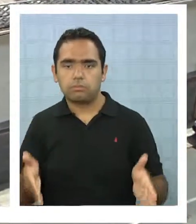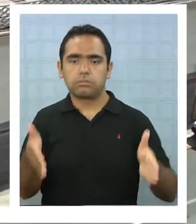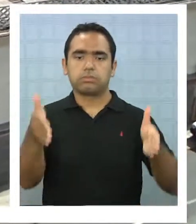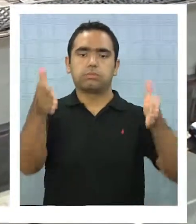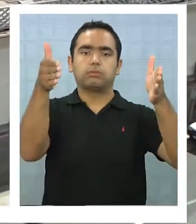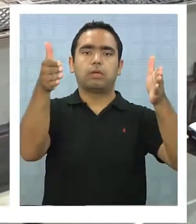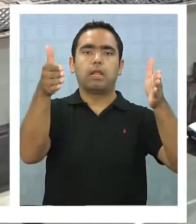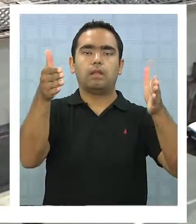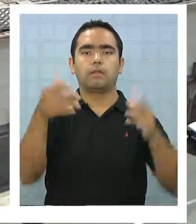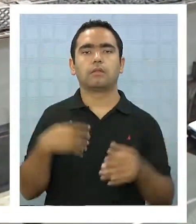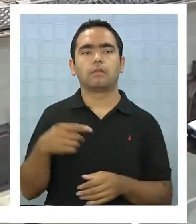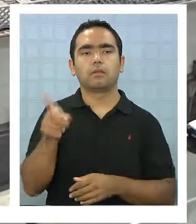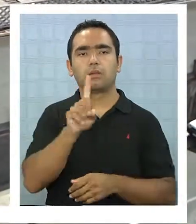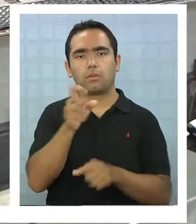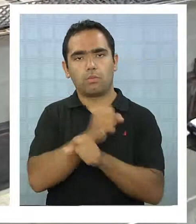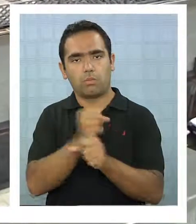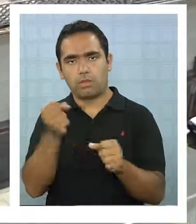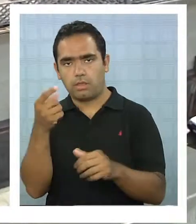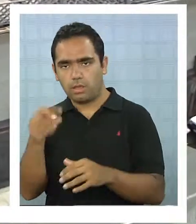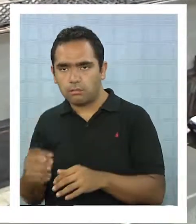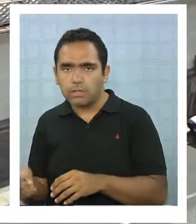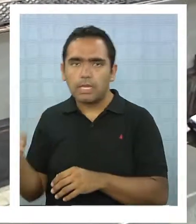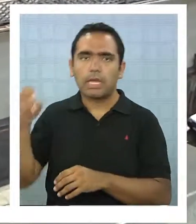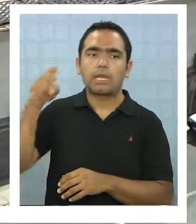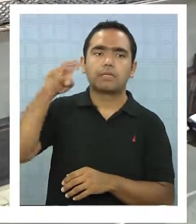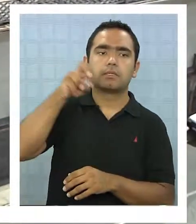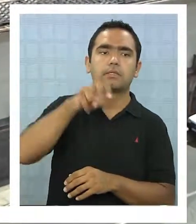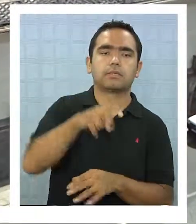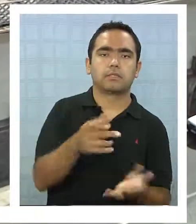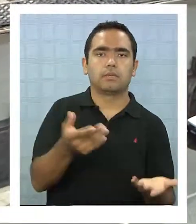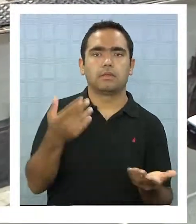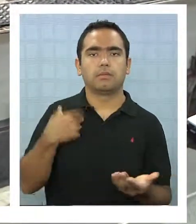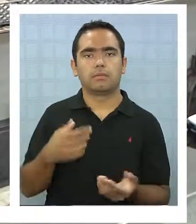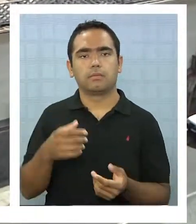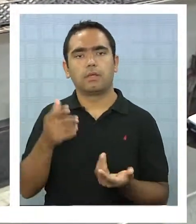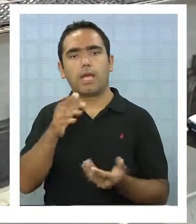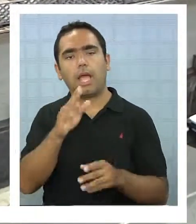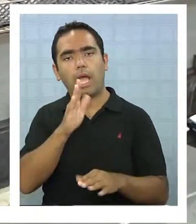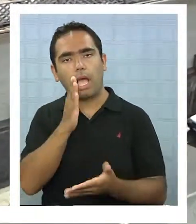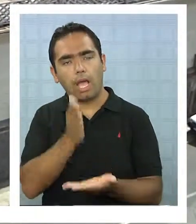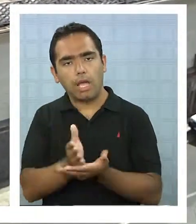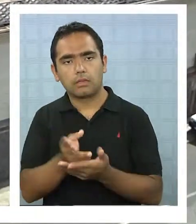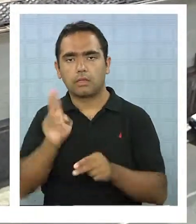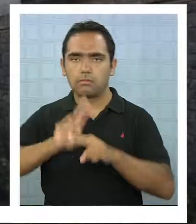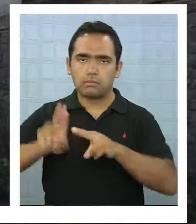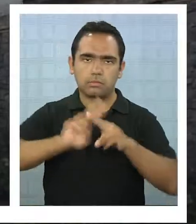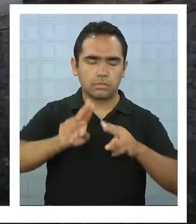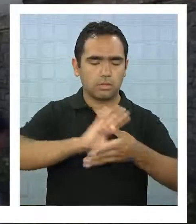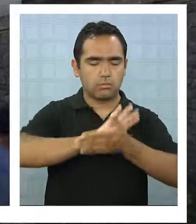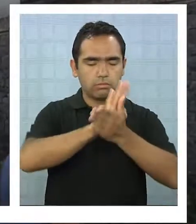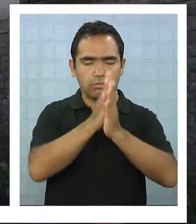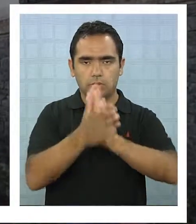evitar el ingreso de personas que puedan dañar los restos hasta que sea totalmente restaurado